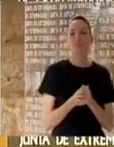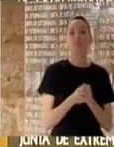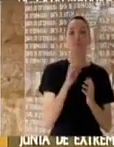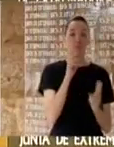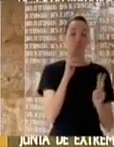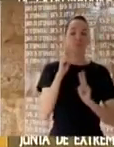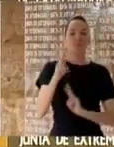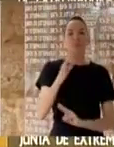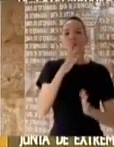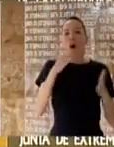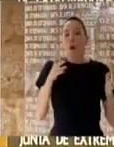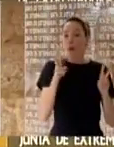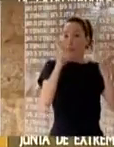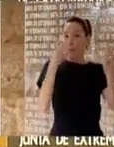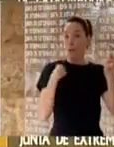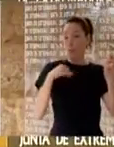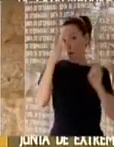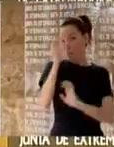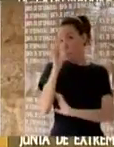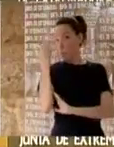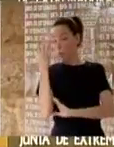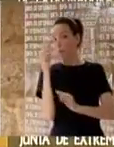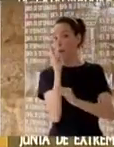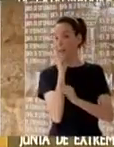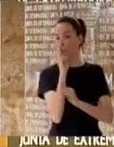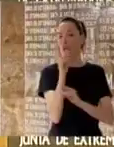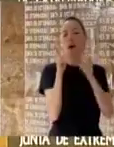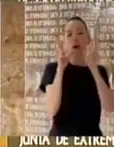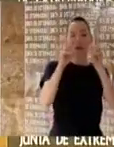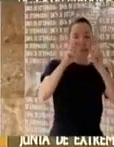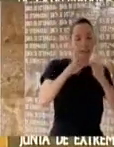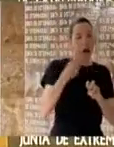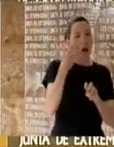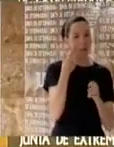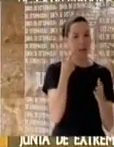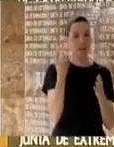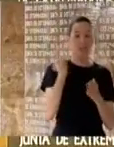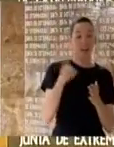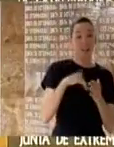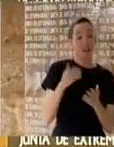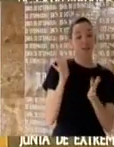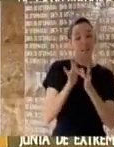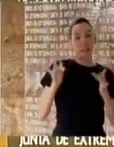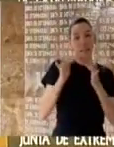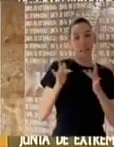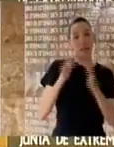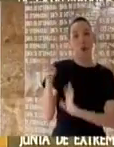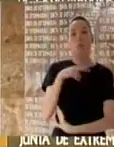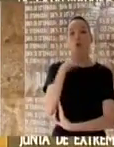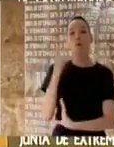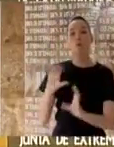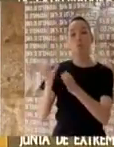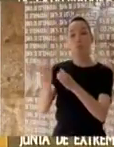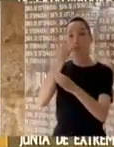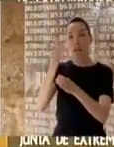trabajando en esa iniciativa parlamentaria, que se han producido ya los primeros contactos entre la portavoz del Grupo Parlamentario Socialista